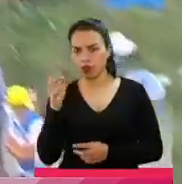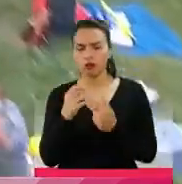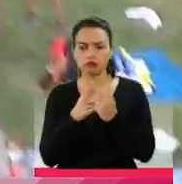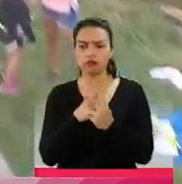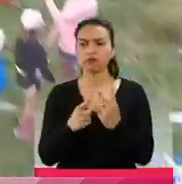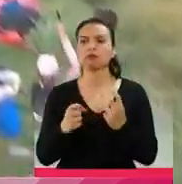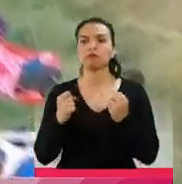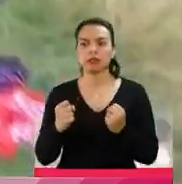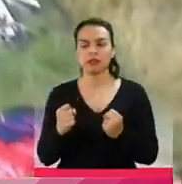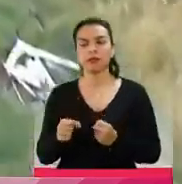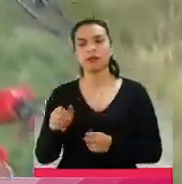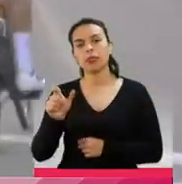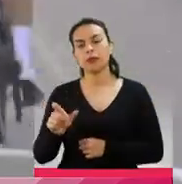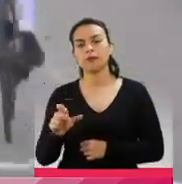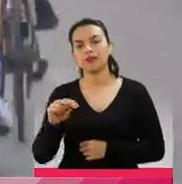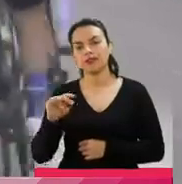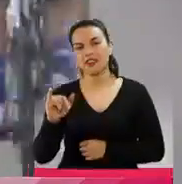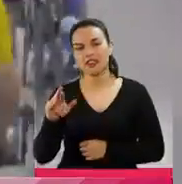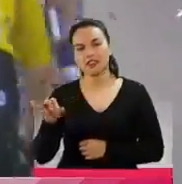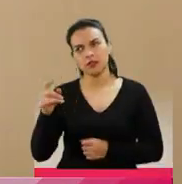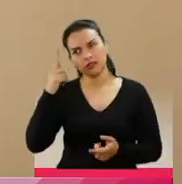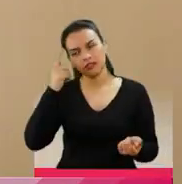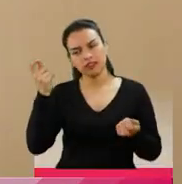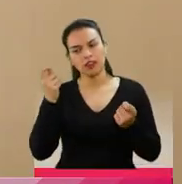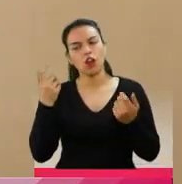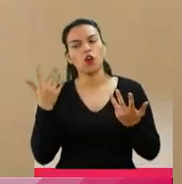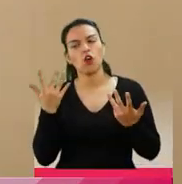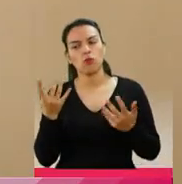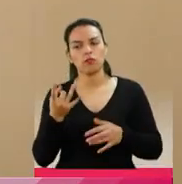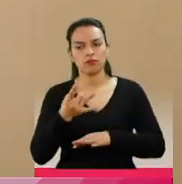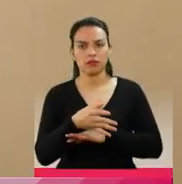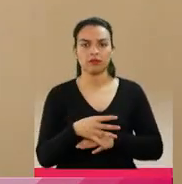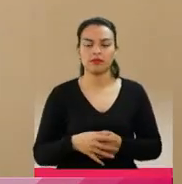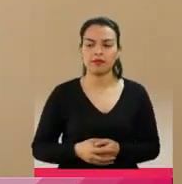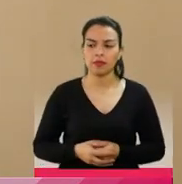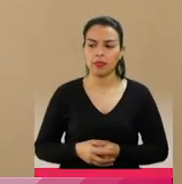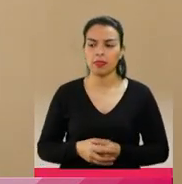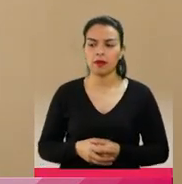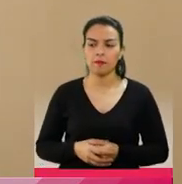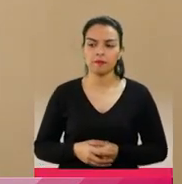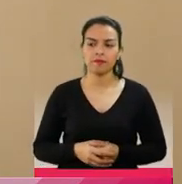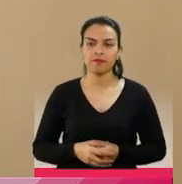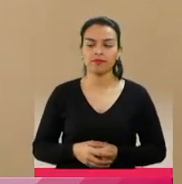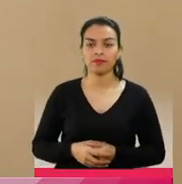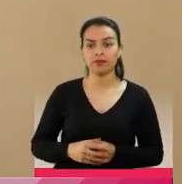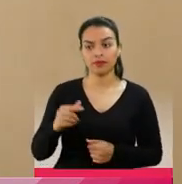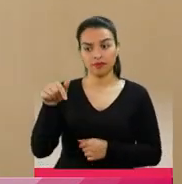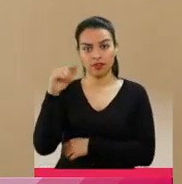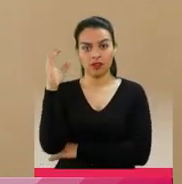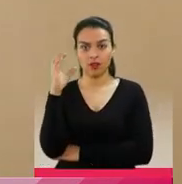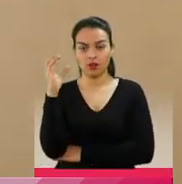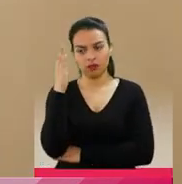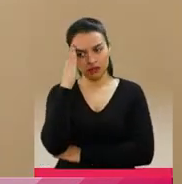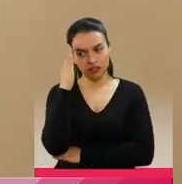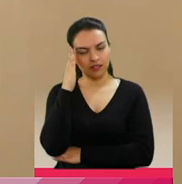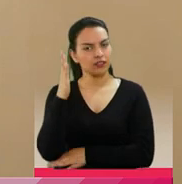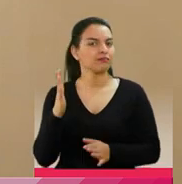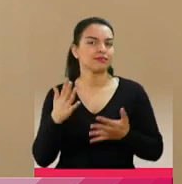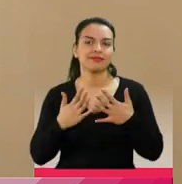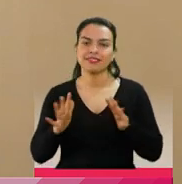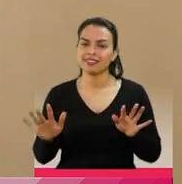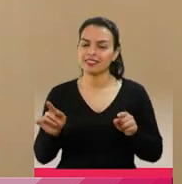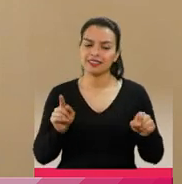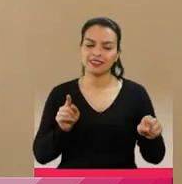plantea una interesante estrategia para derrotarlos. Lo ideal es que fuese Colombia, independiente de un lado o del otro, ¿no?